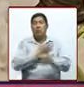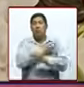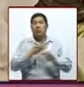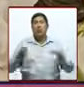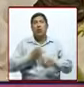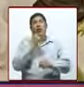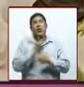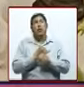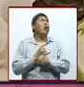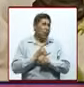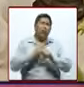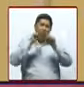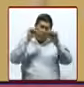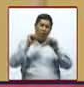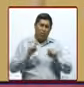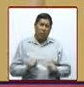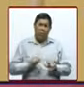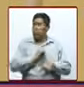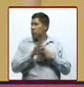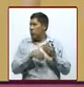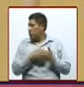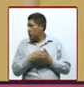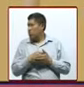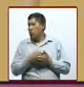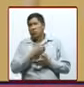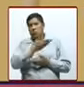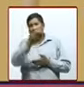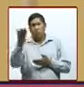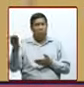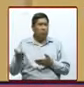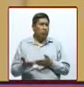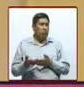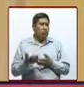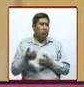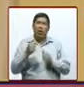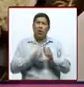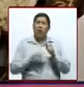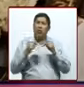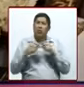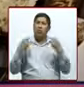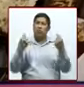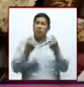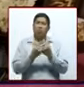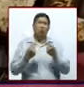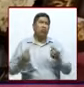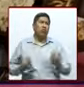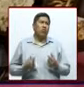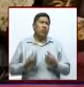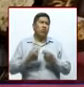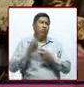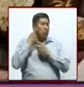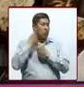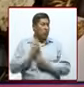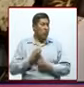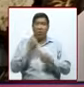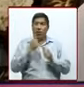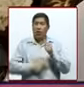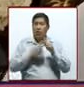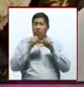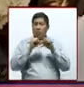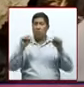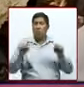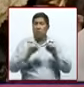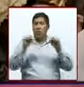iglesia, cada sábado, con todos los integrantes de cada fraternidad, grupos folclóricos. Por eso cada